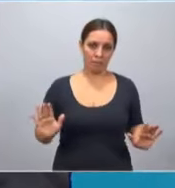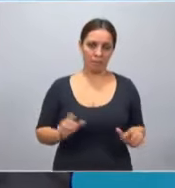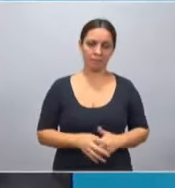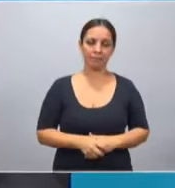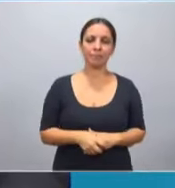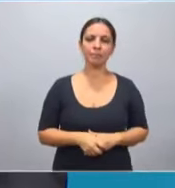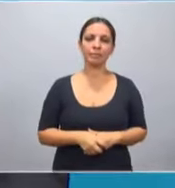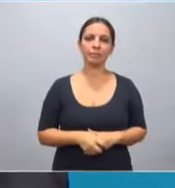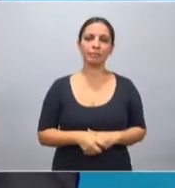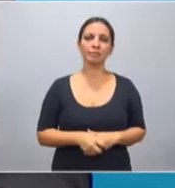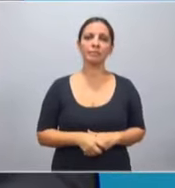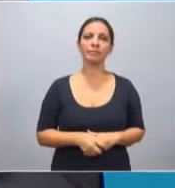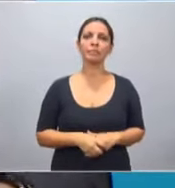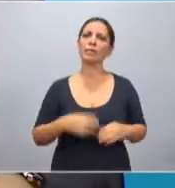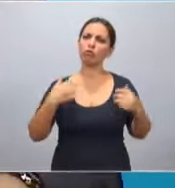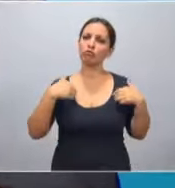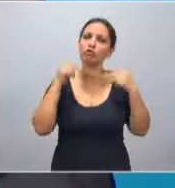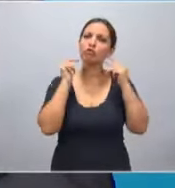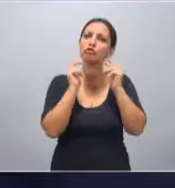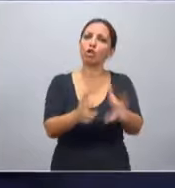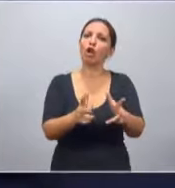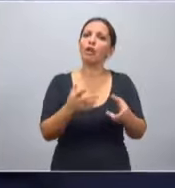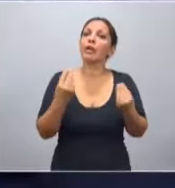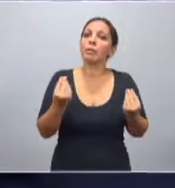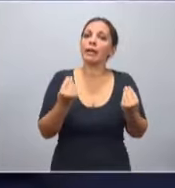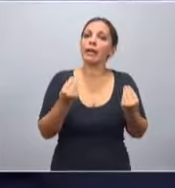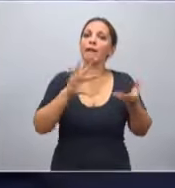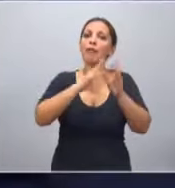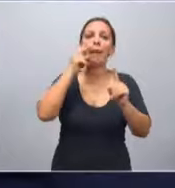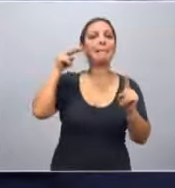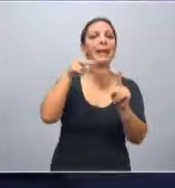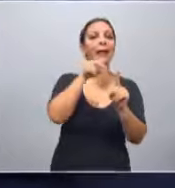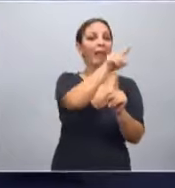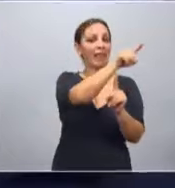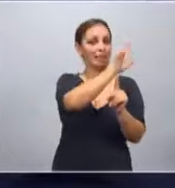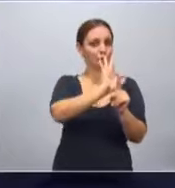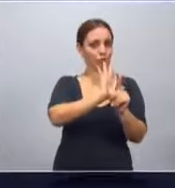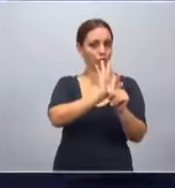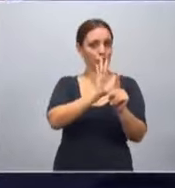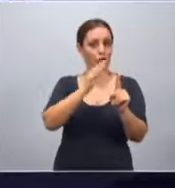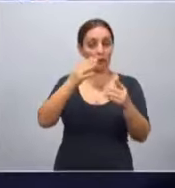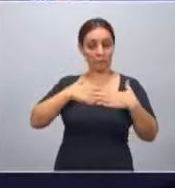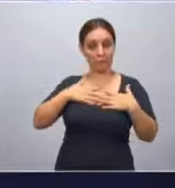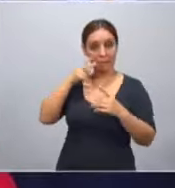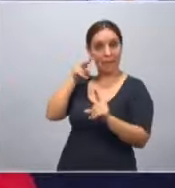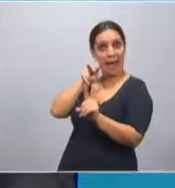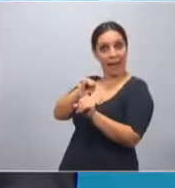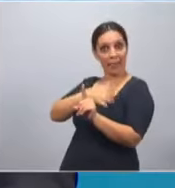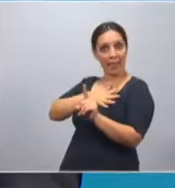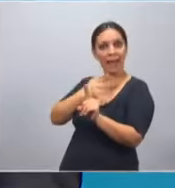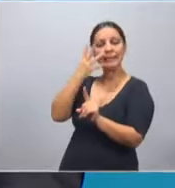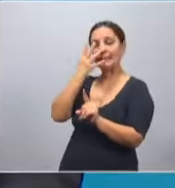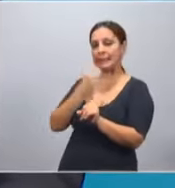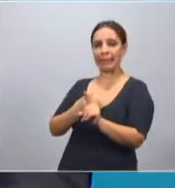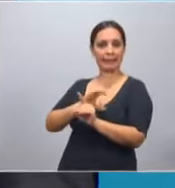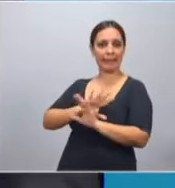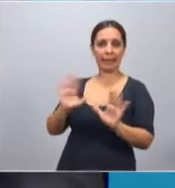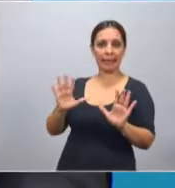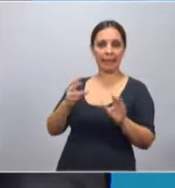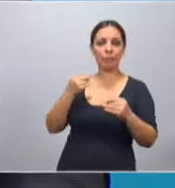disparate Esto lo digo desde la perspectiva de ellos desde la perspectiva nuestra yo digo qué es lo más triste de todo esto es que es tremendamente